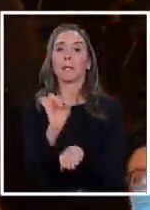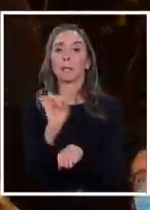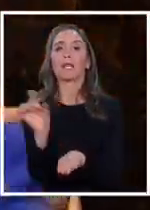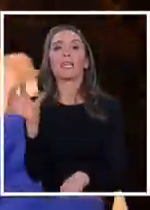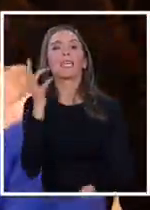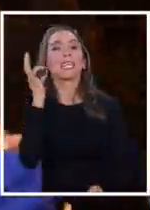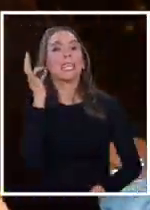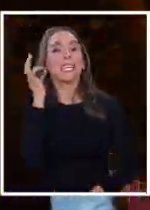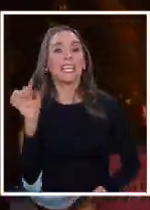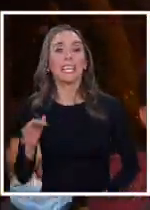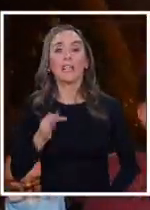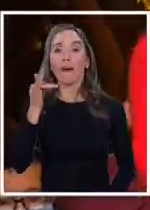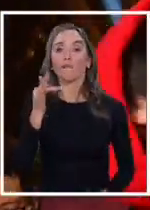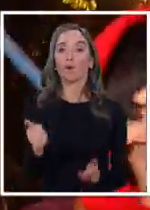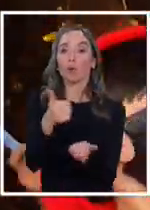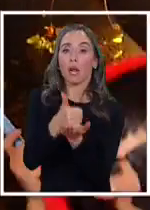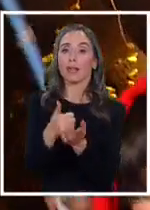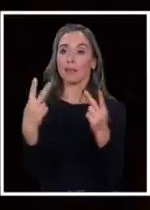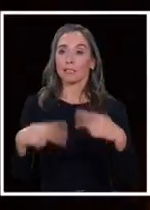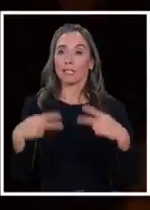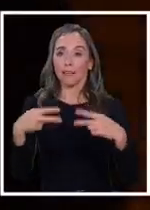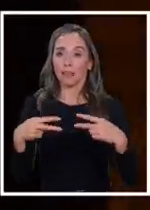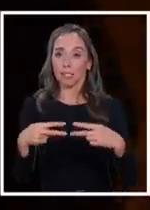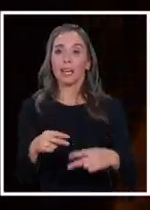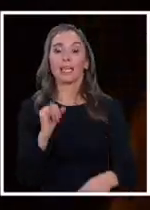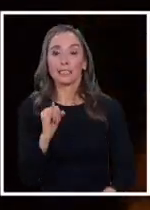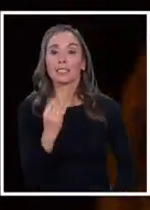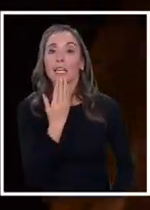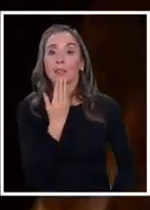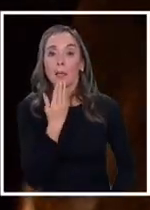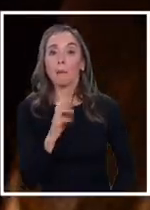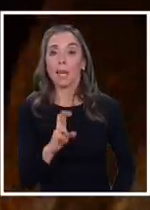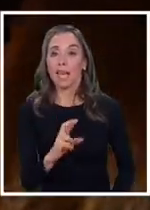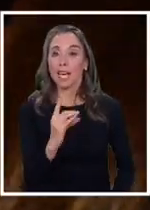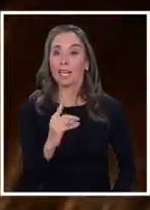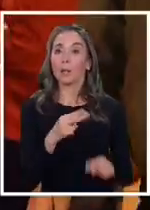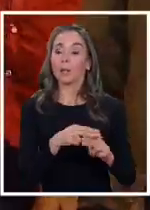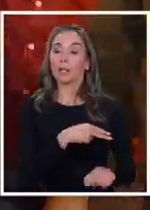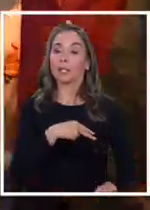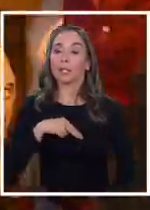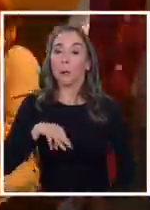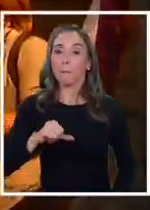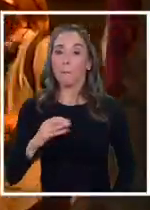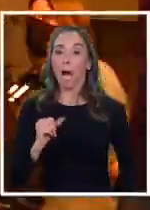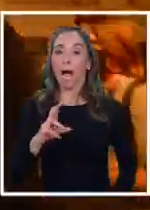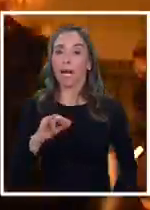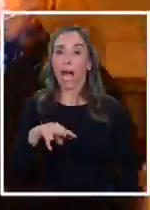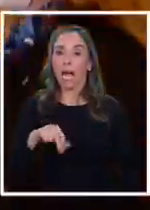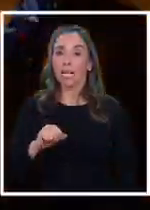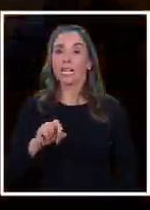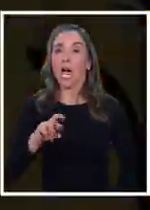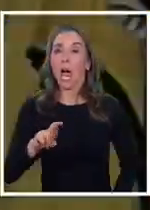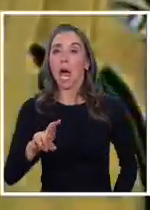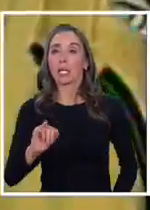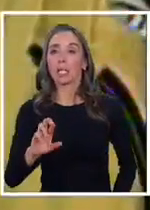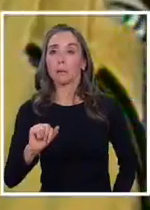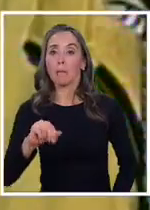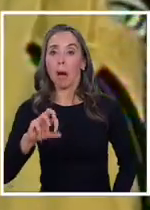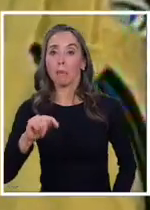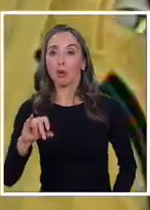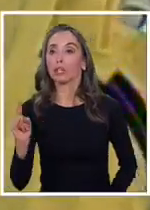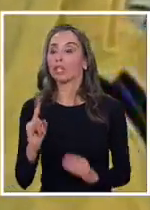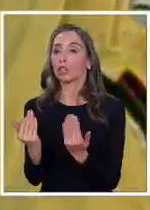Y ella será la futura alcaldesa de Viña del Mar. Sí, también de RD. Se llama Macarena Ripamonti. No